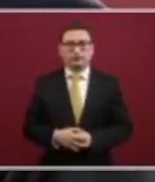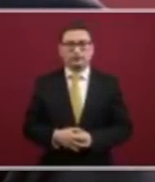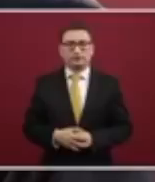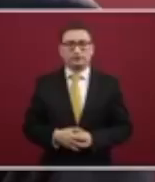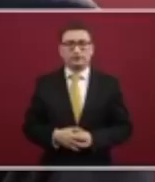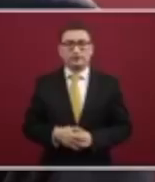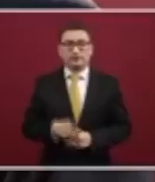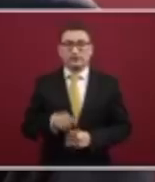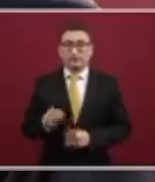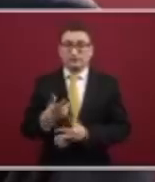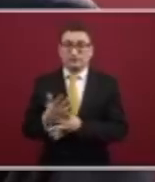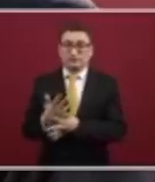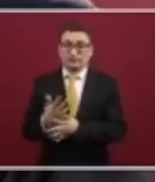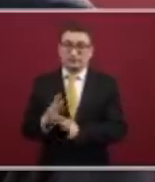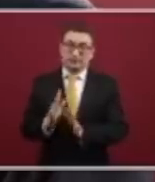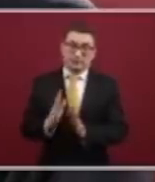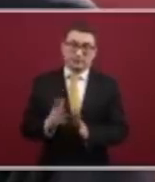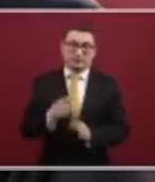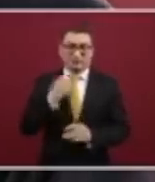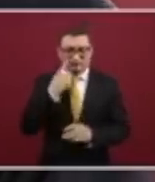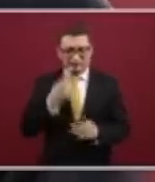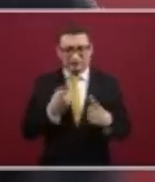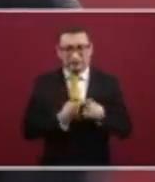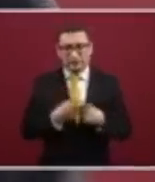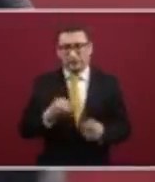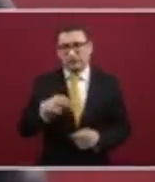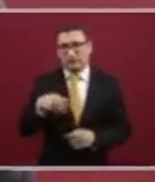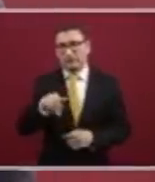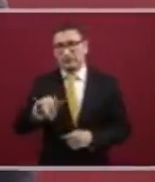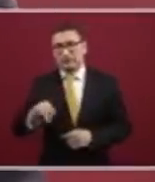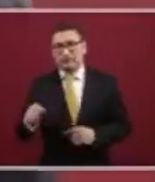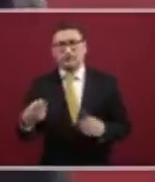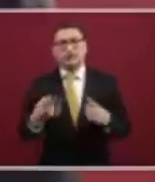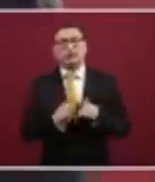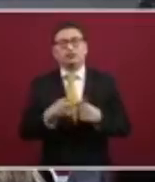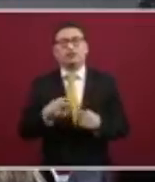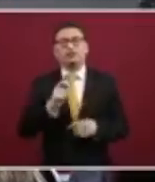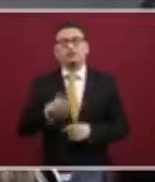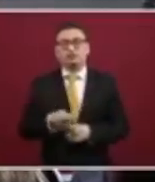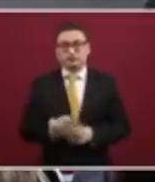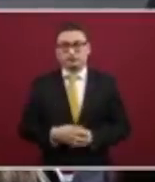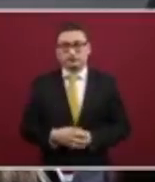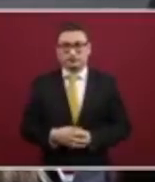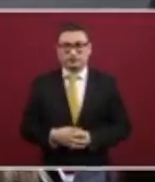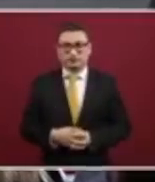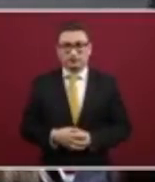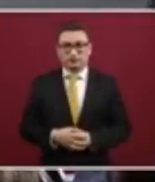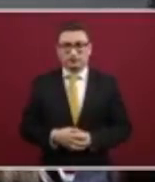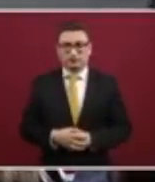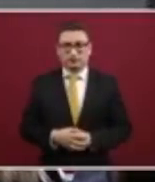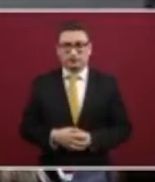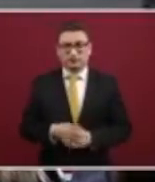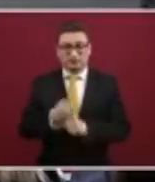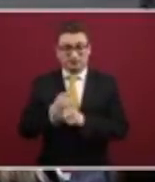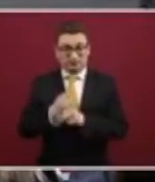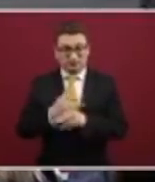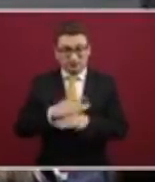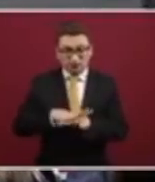imagínense la contradicción, el Instituto de la Transparencia reserva la